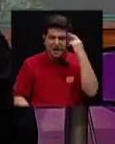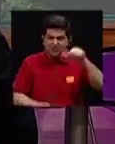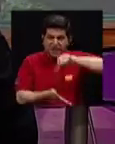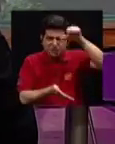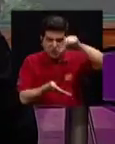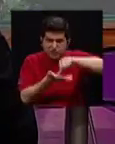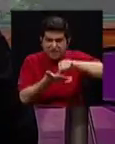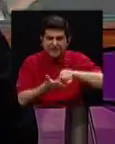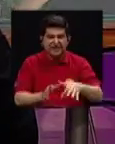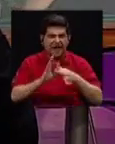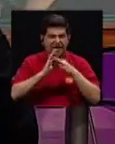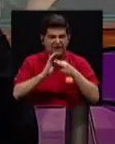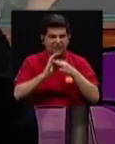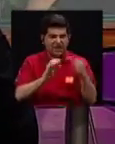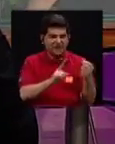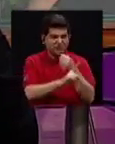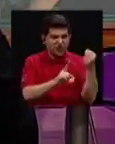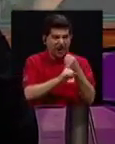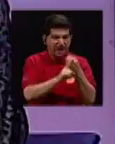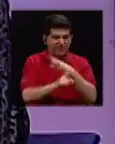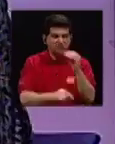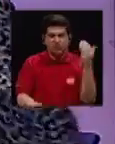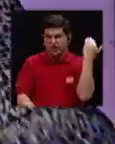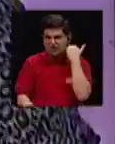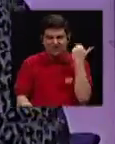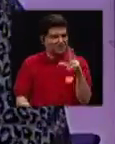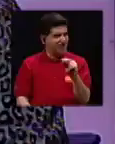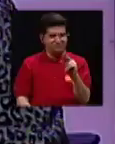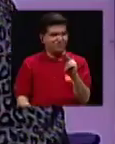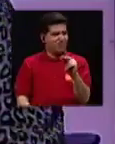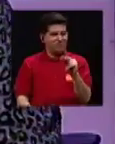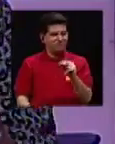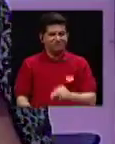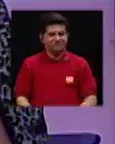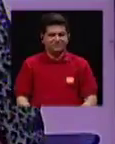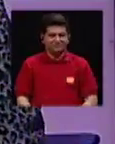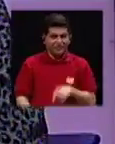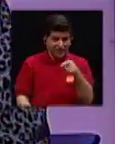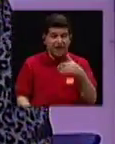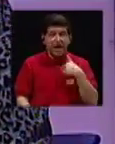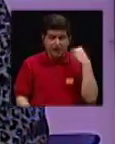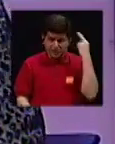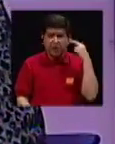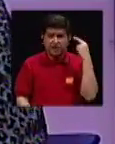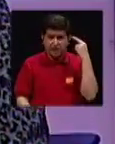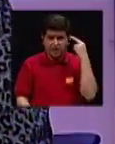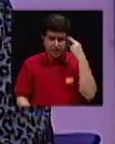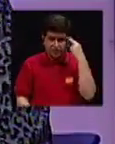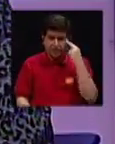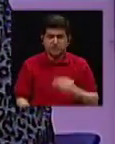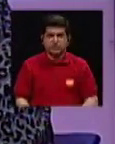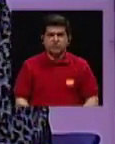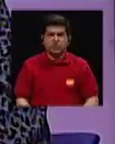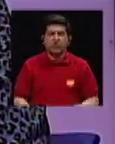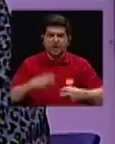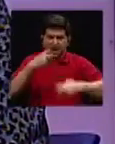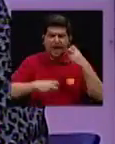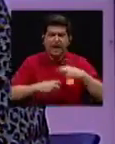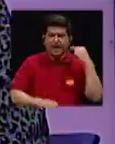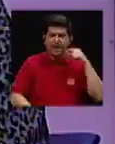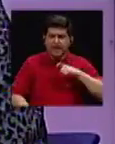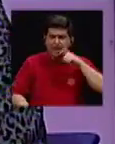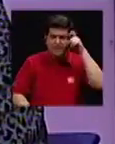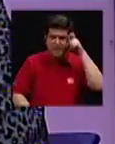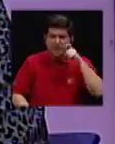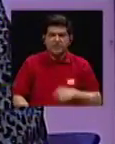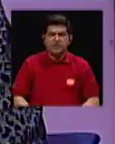esa y la relación central de lo que dicen no es la relación agresor víctima sino es hay naturalmente en los